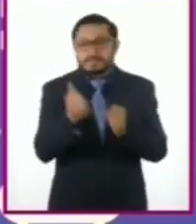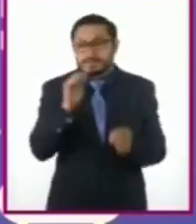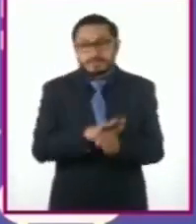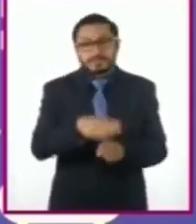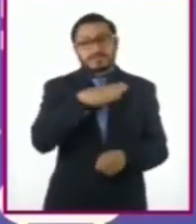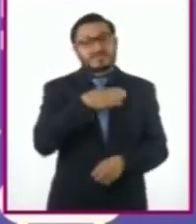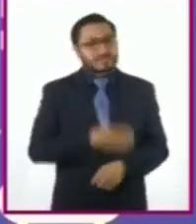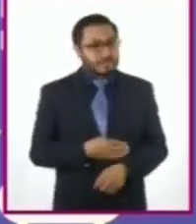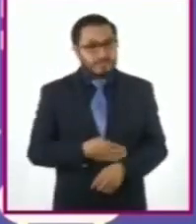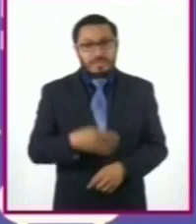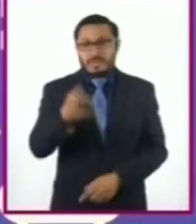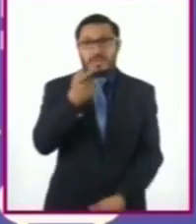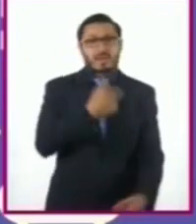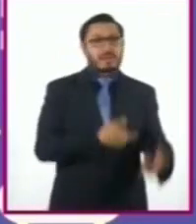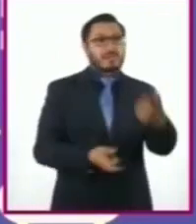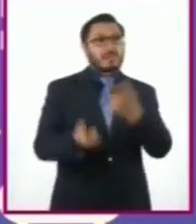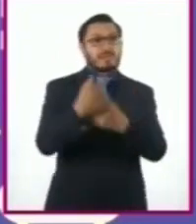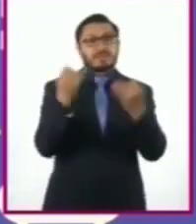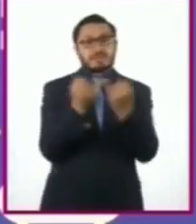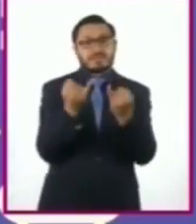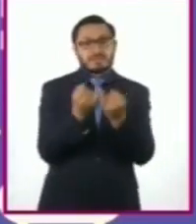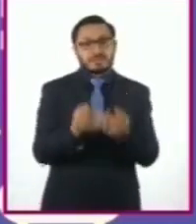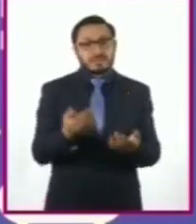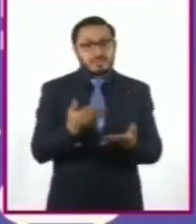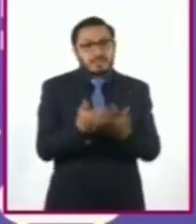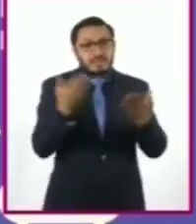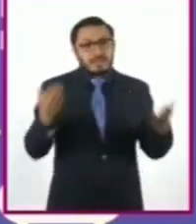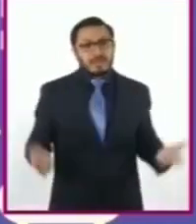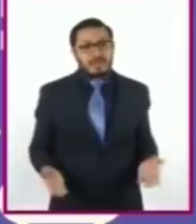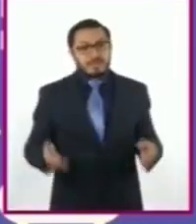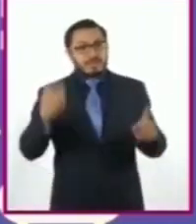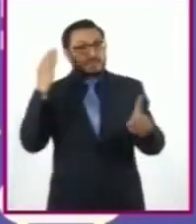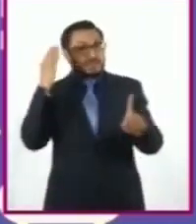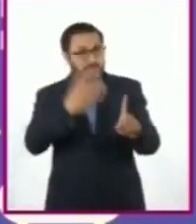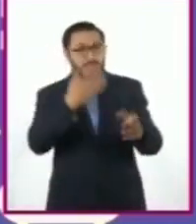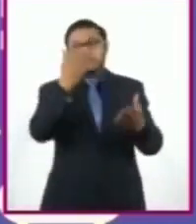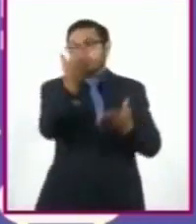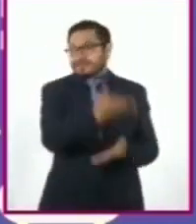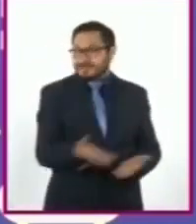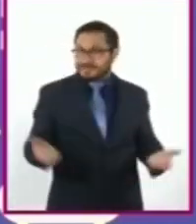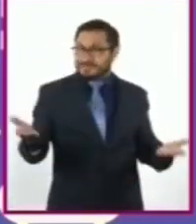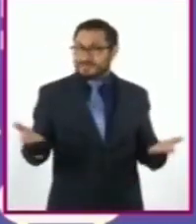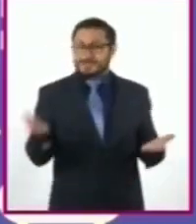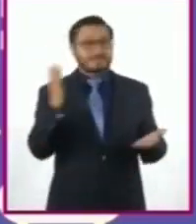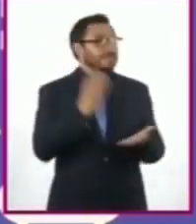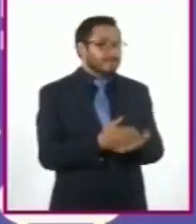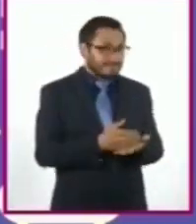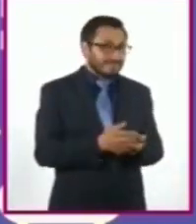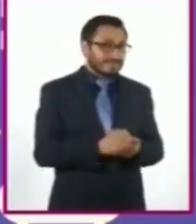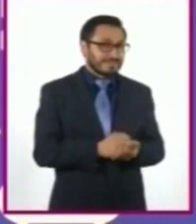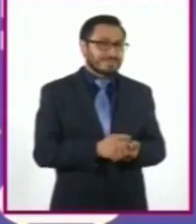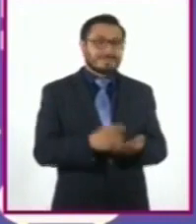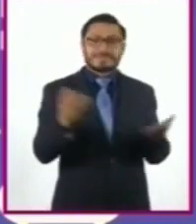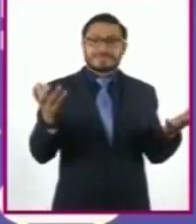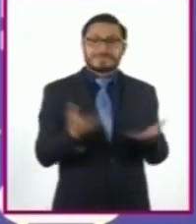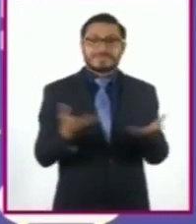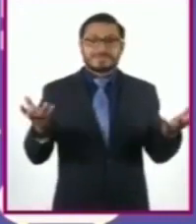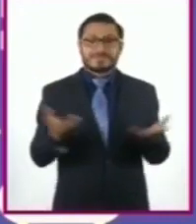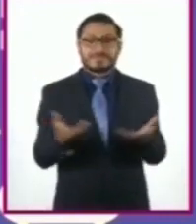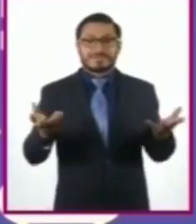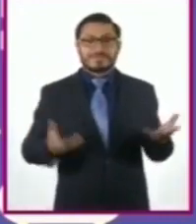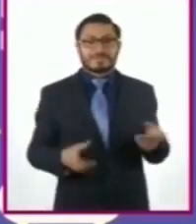riquezas obtenidas. Ahora quiero retarlos para que en su cuaderno elaboren un